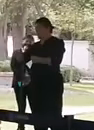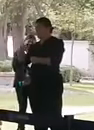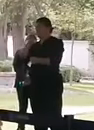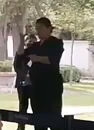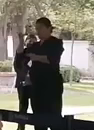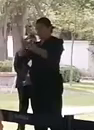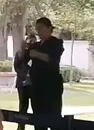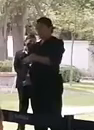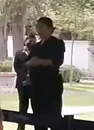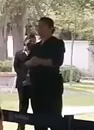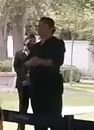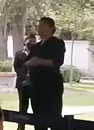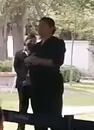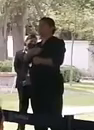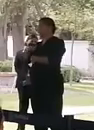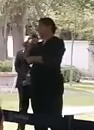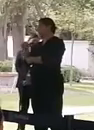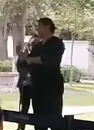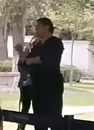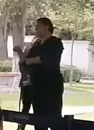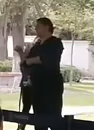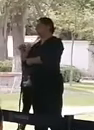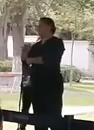Generación Presa. Enrique Gasga, preguntarle,